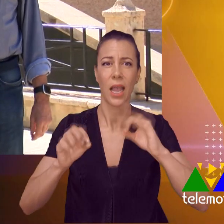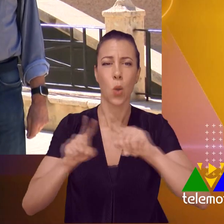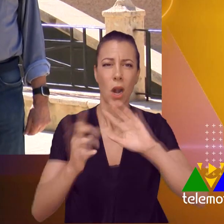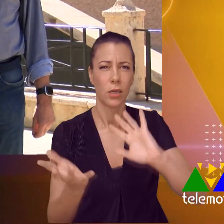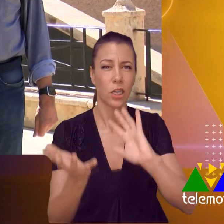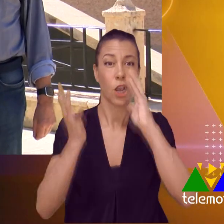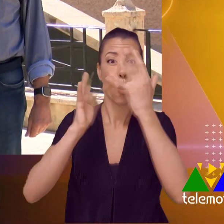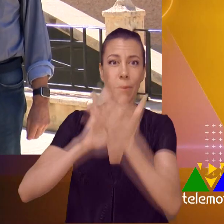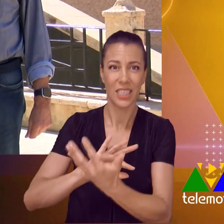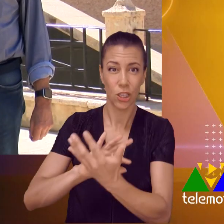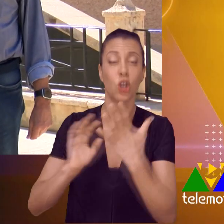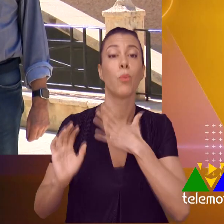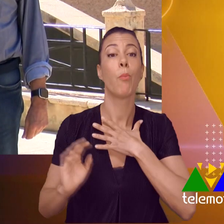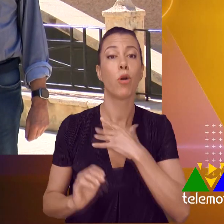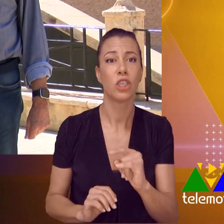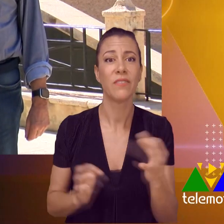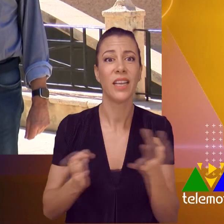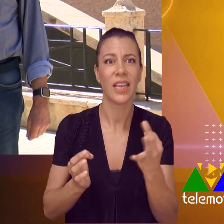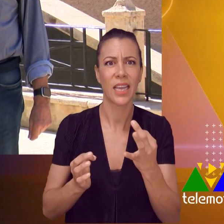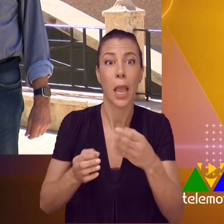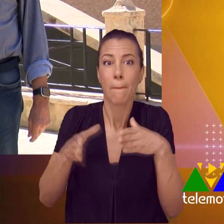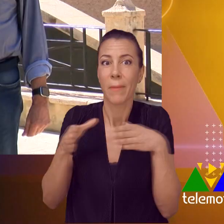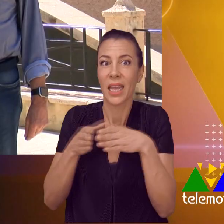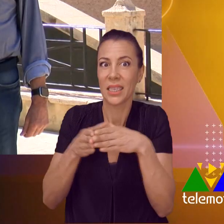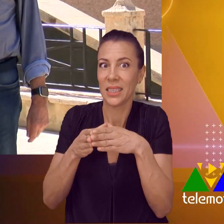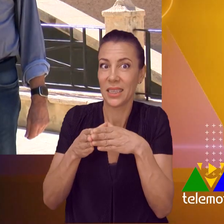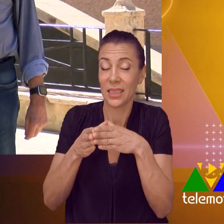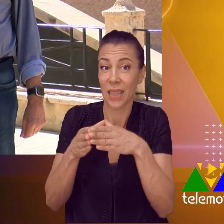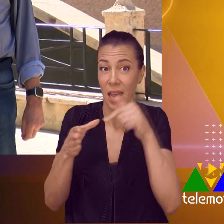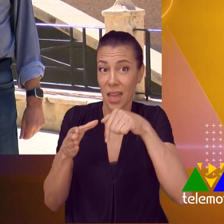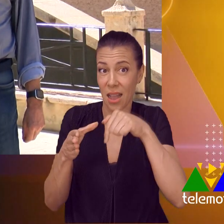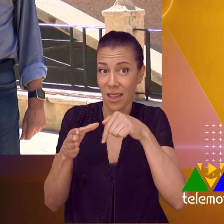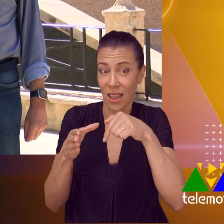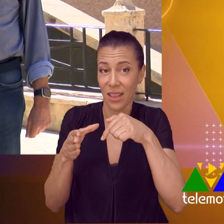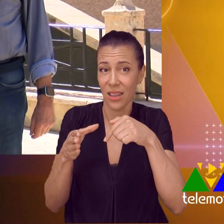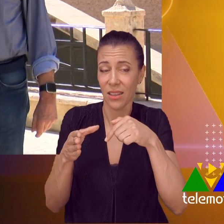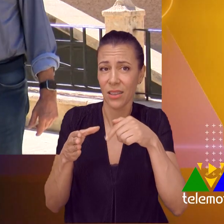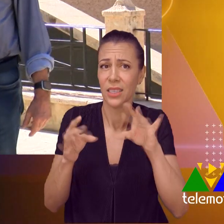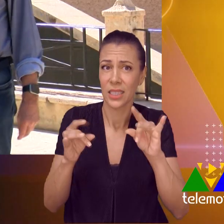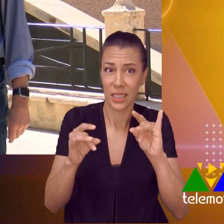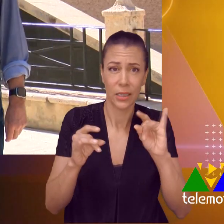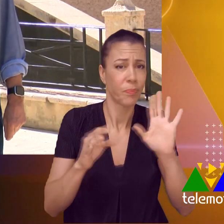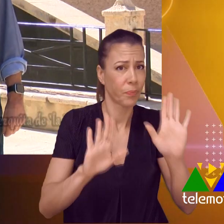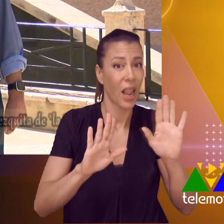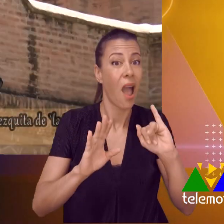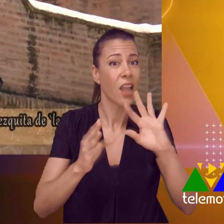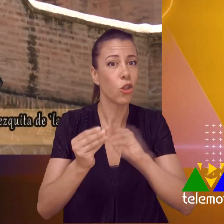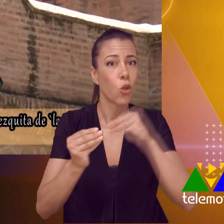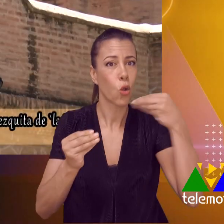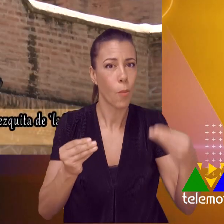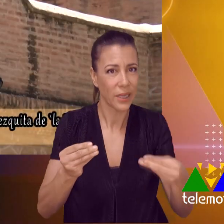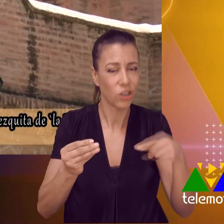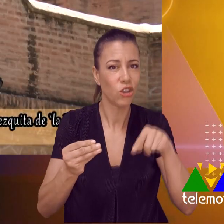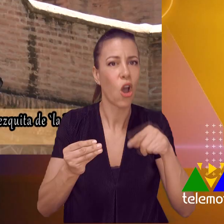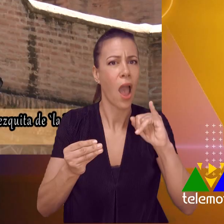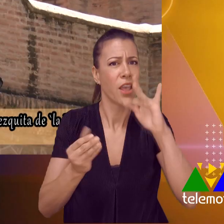reconversión de la posible mezquita que aquí habría. Hay documentos, es decir, hay documentos que